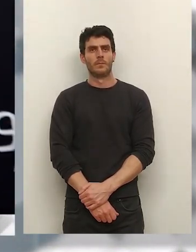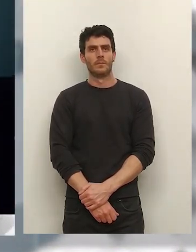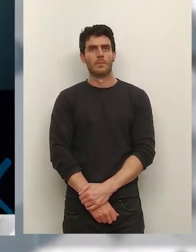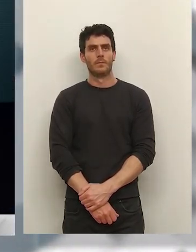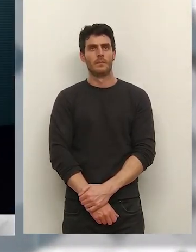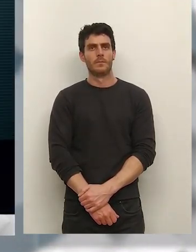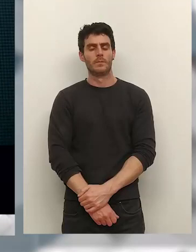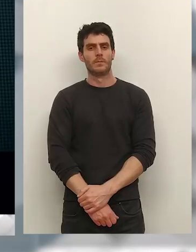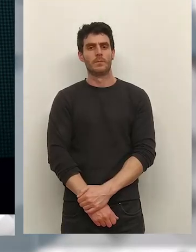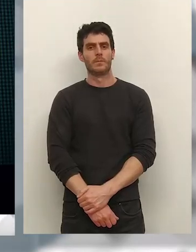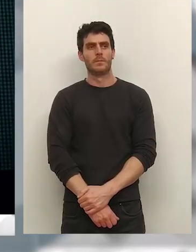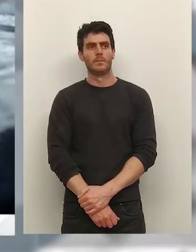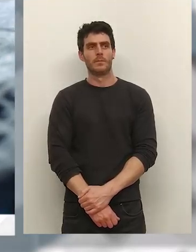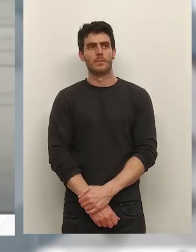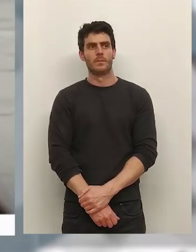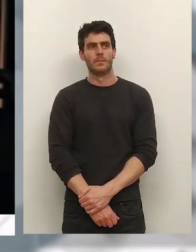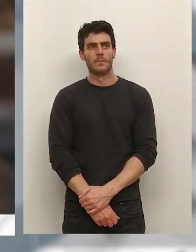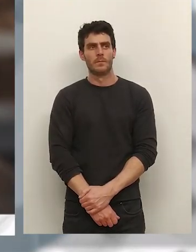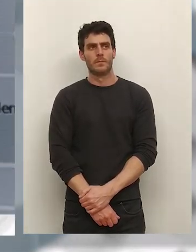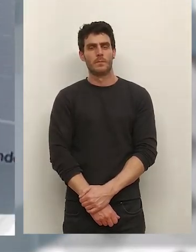Hey Google.